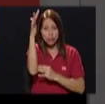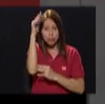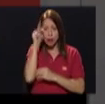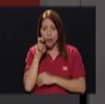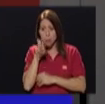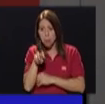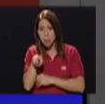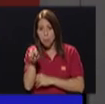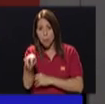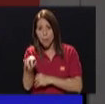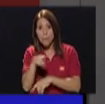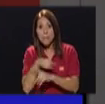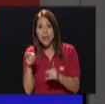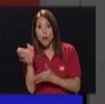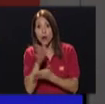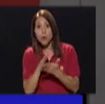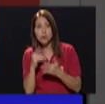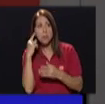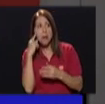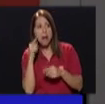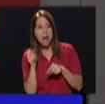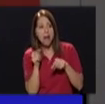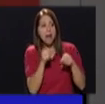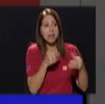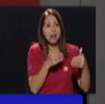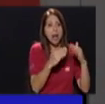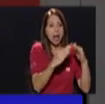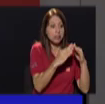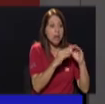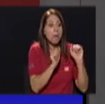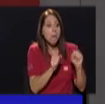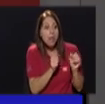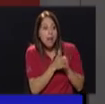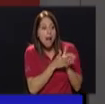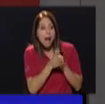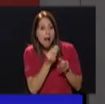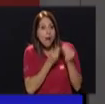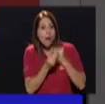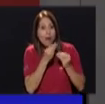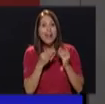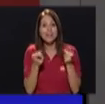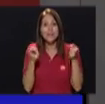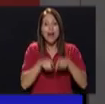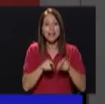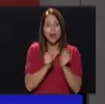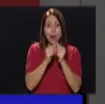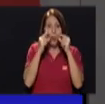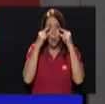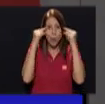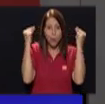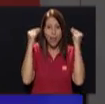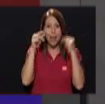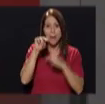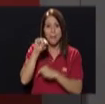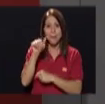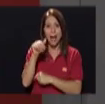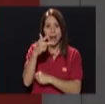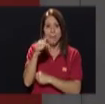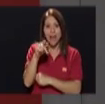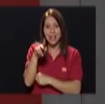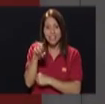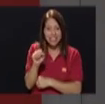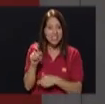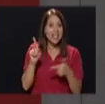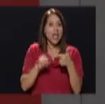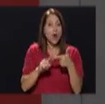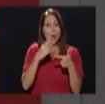tienen la capacidad de decir, bueno, si encuentran por ahí un poquito de comida, ellos van y la aprovechan. Es el caso de los mapaches, por eso es tan recurrente ver el problema